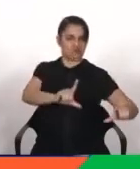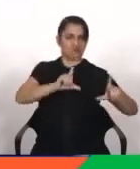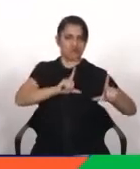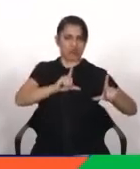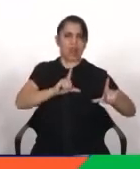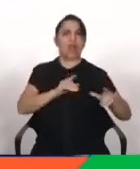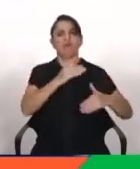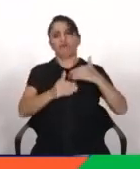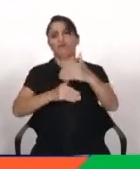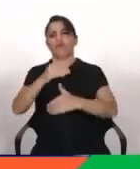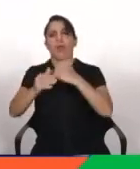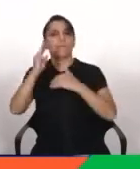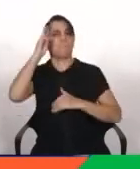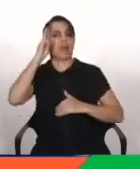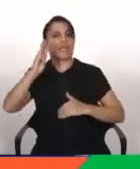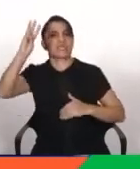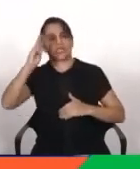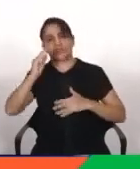tener experiencia